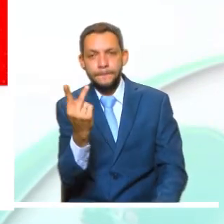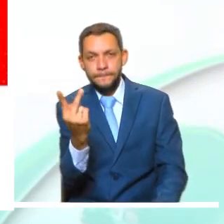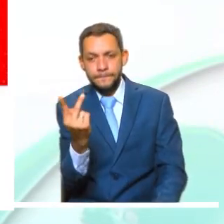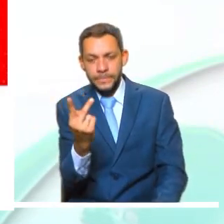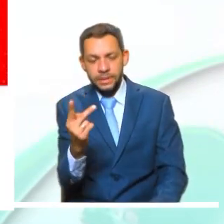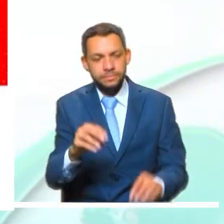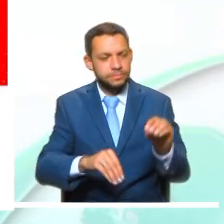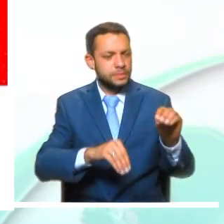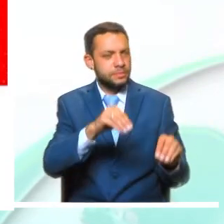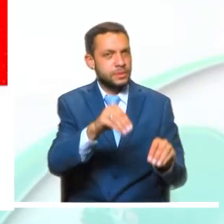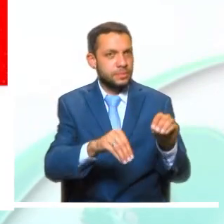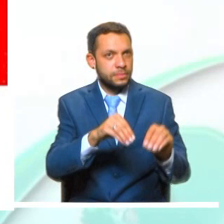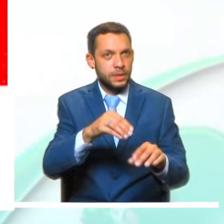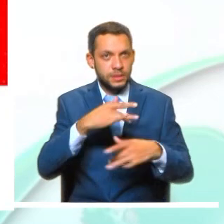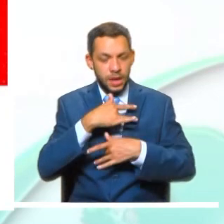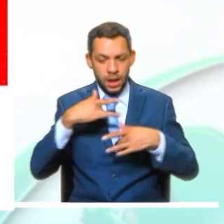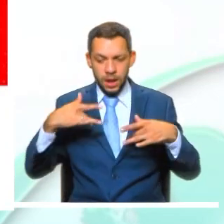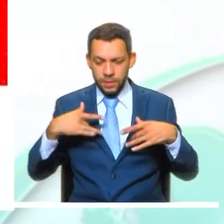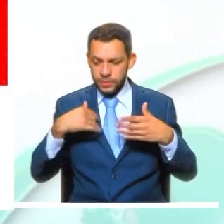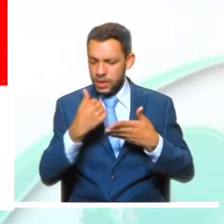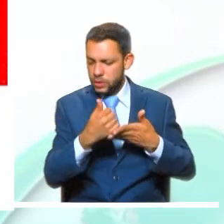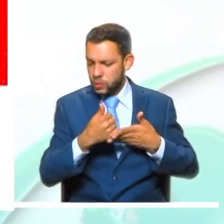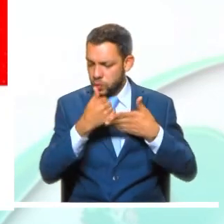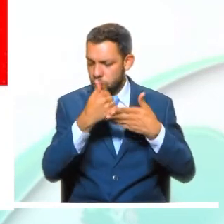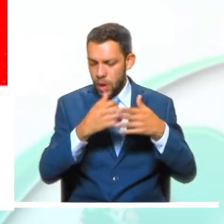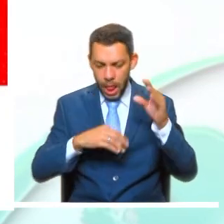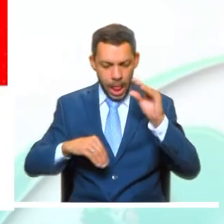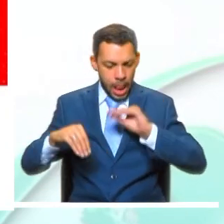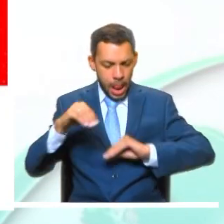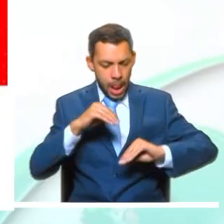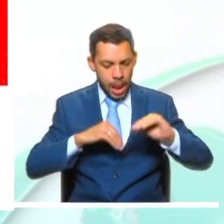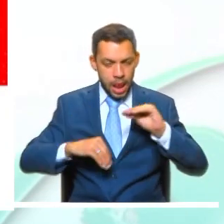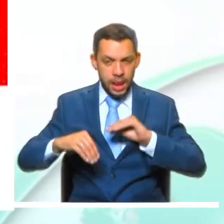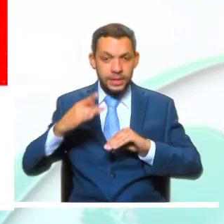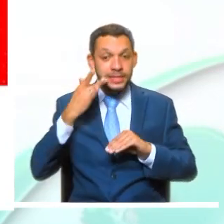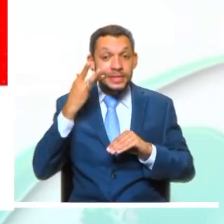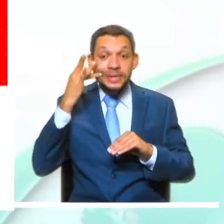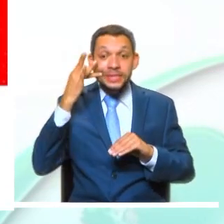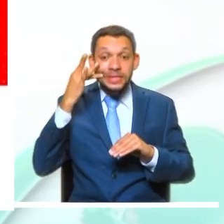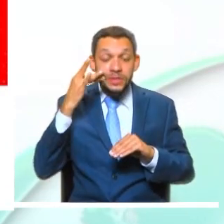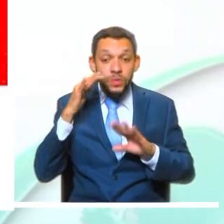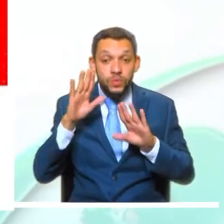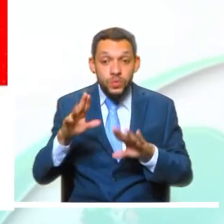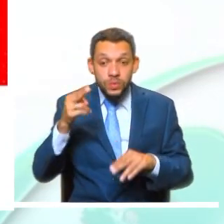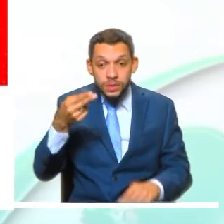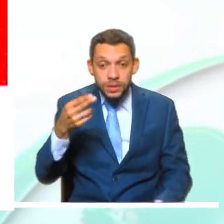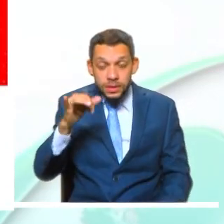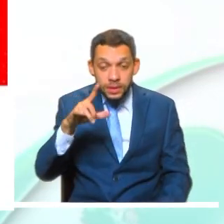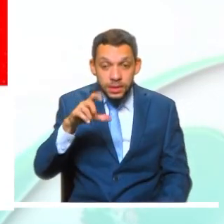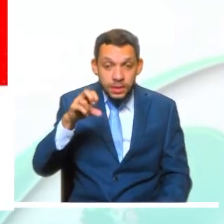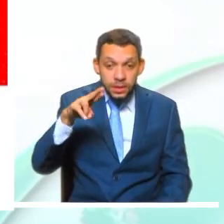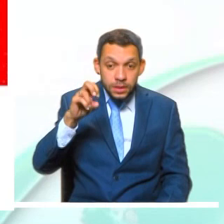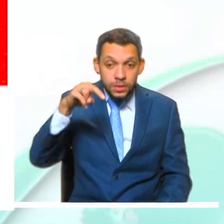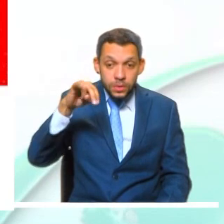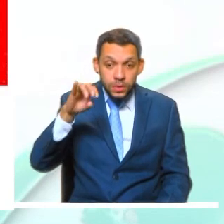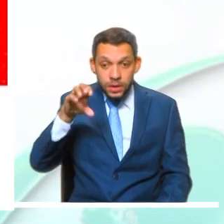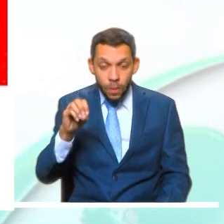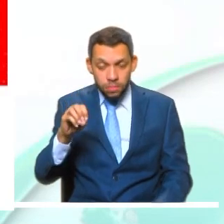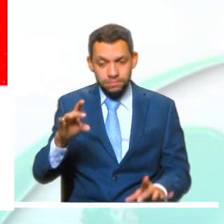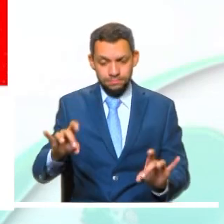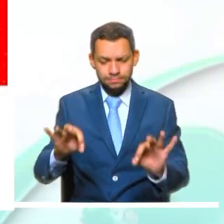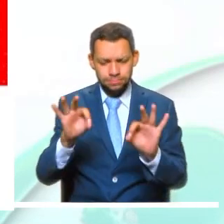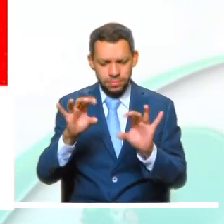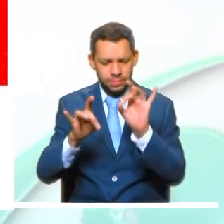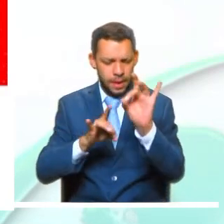screen scrub era alta frecuencia bio estimulador de ácido hialurónico me sogama fototerapia corriente galvánica apuntador de alta frecuencia